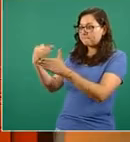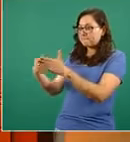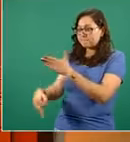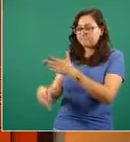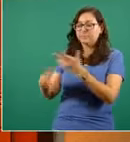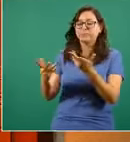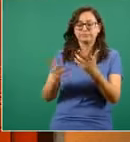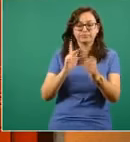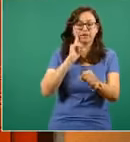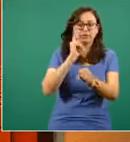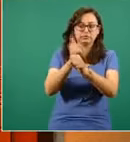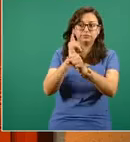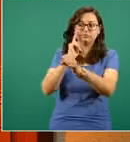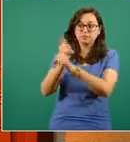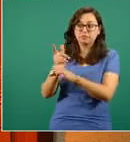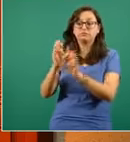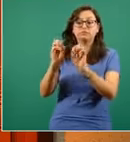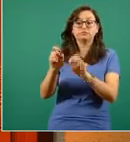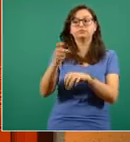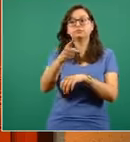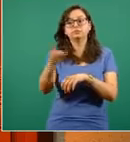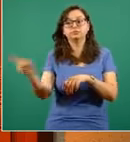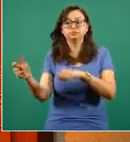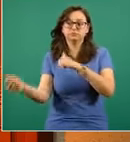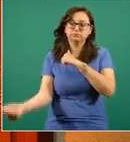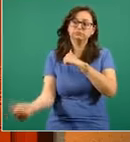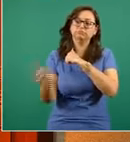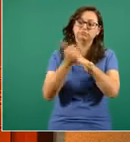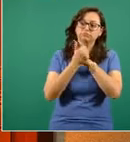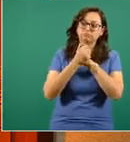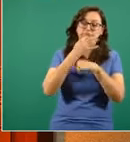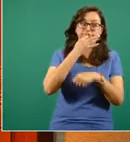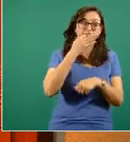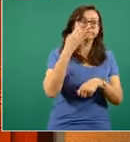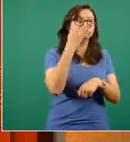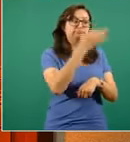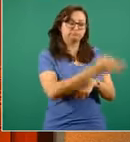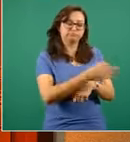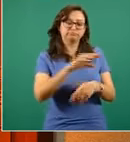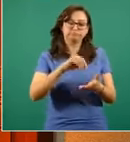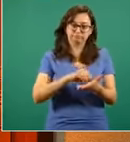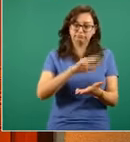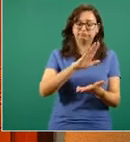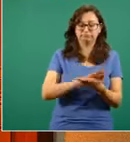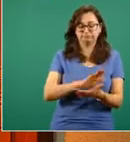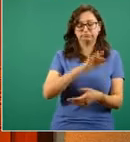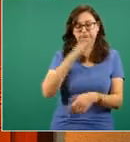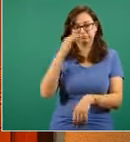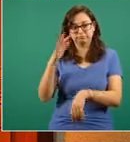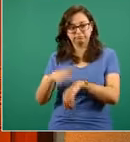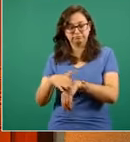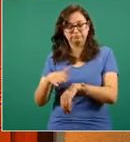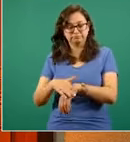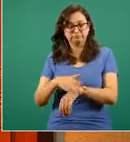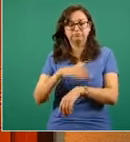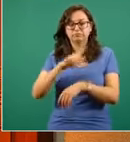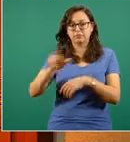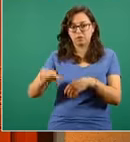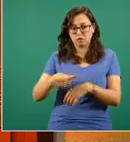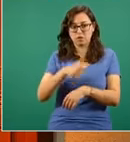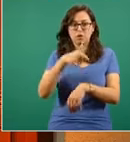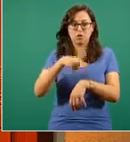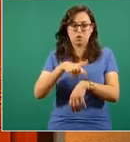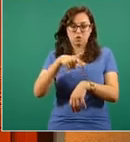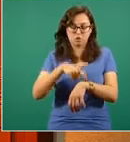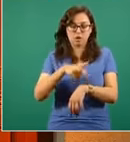estas brigadas a identificarse y entonces poder acceder al sistema y poder ser programadas para su vacunación. Y esto